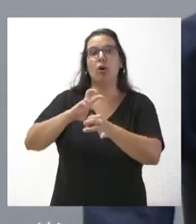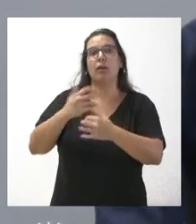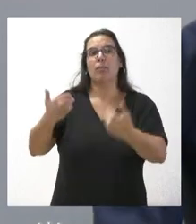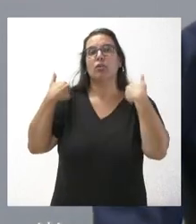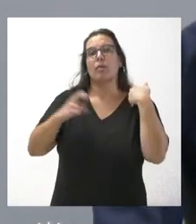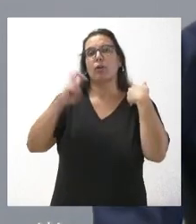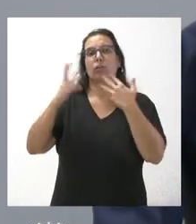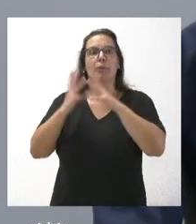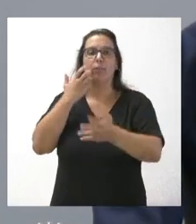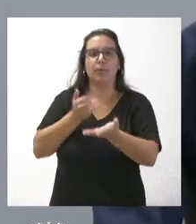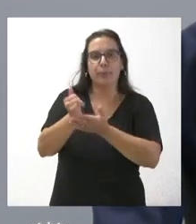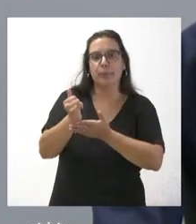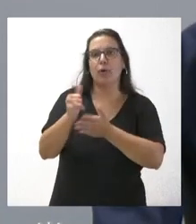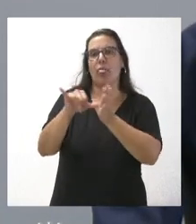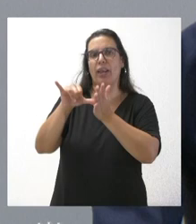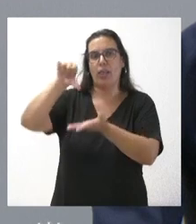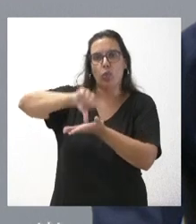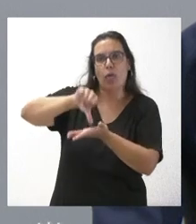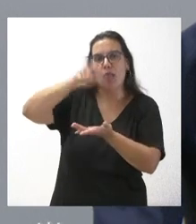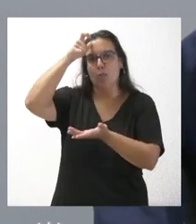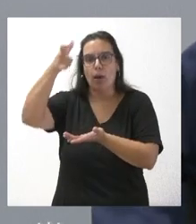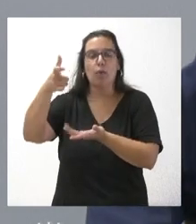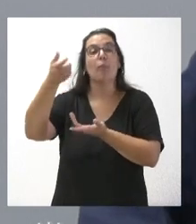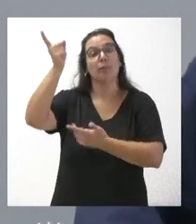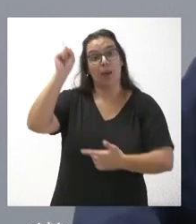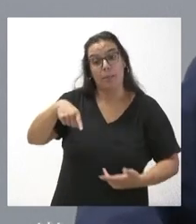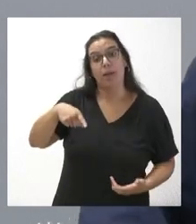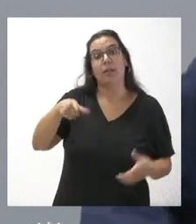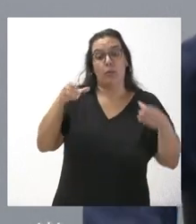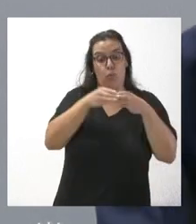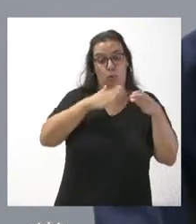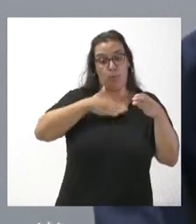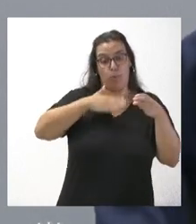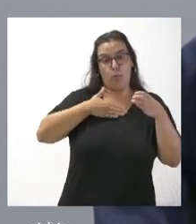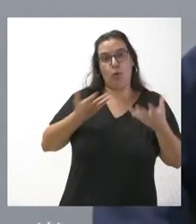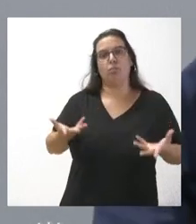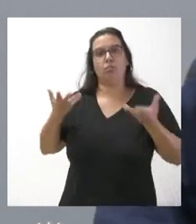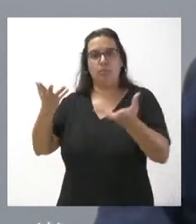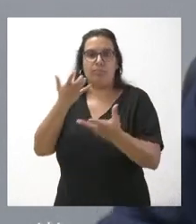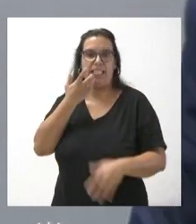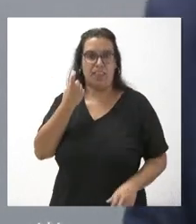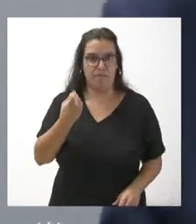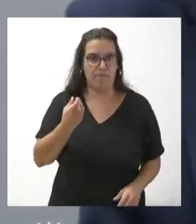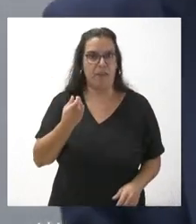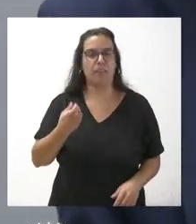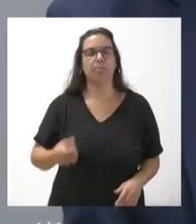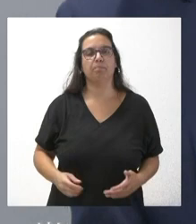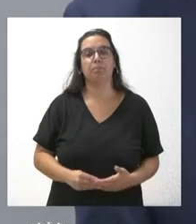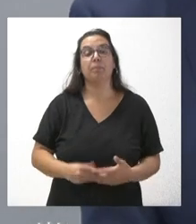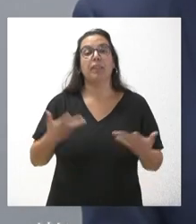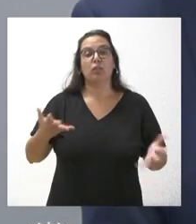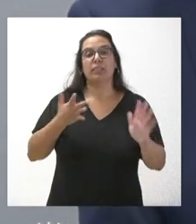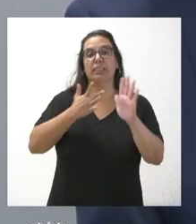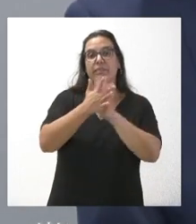de incendios agrícolas, periurbanos, que también interviene el operativo cuando es necesario en los mismos. Por lo tanto, estamos